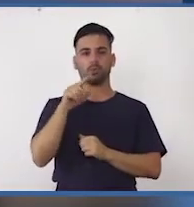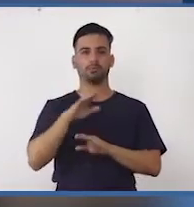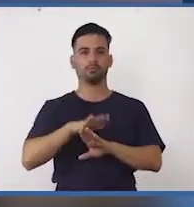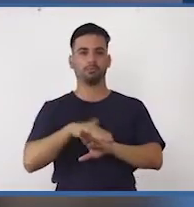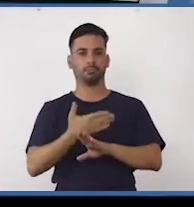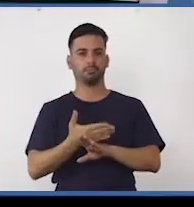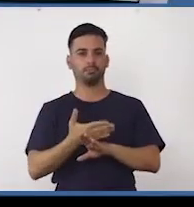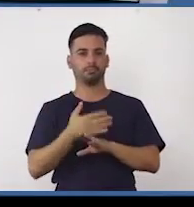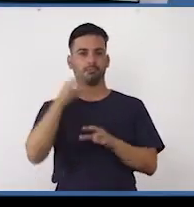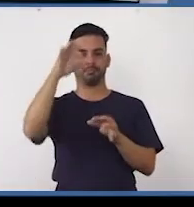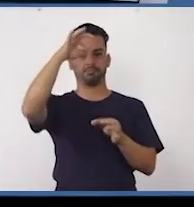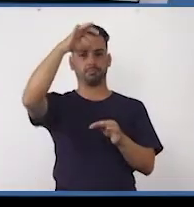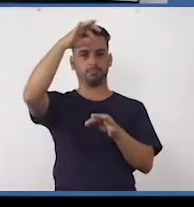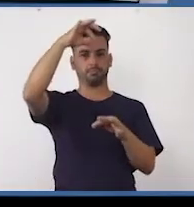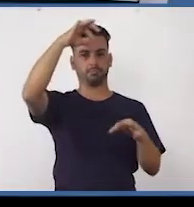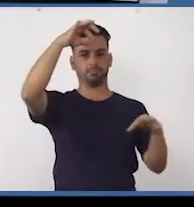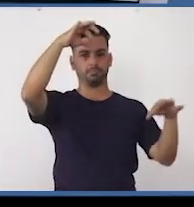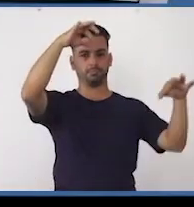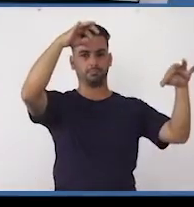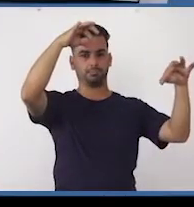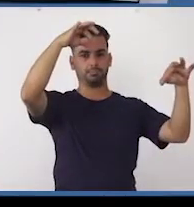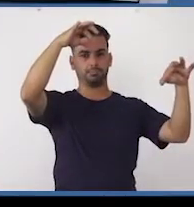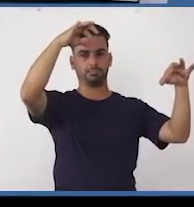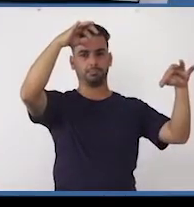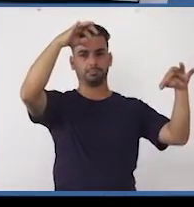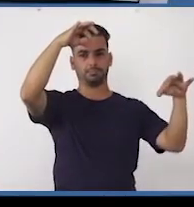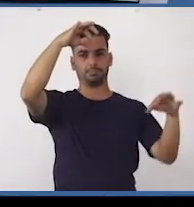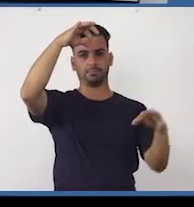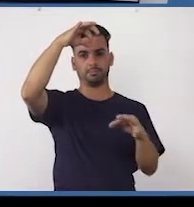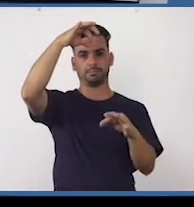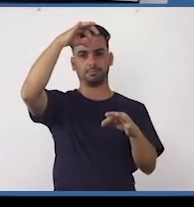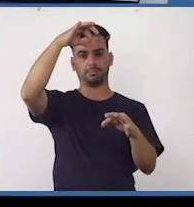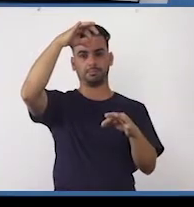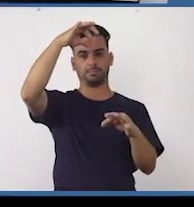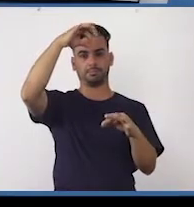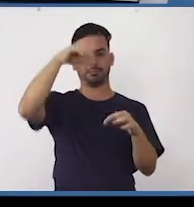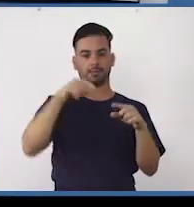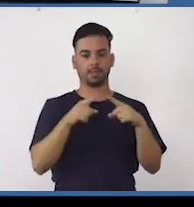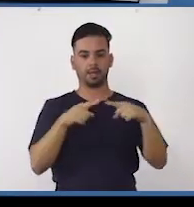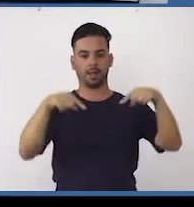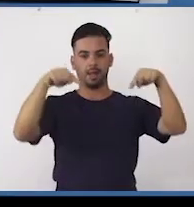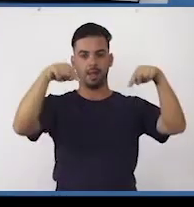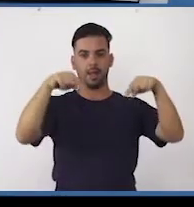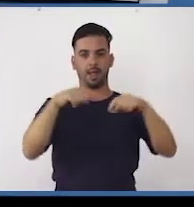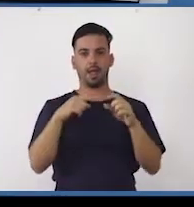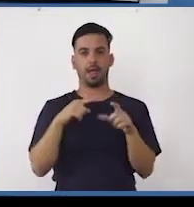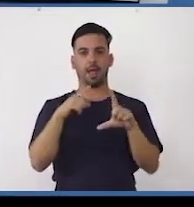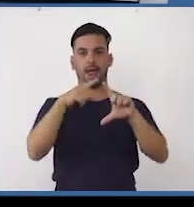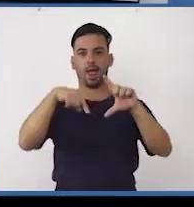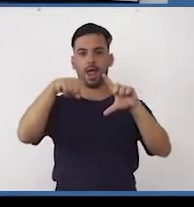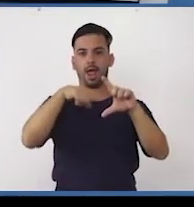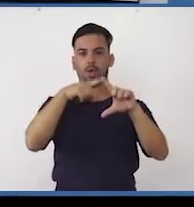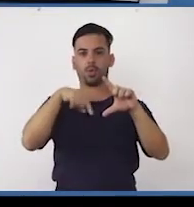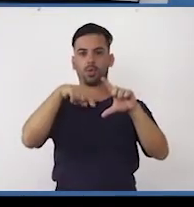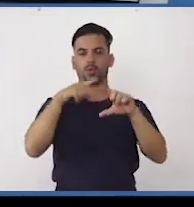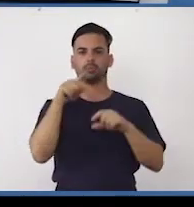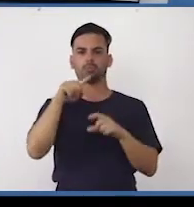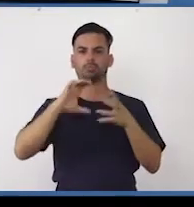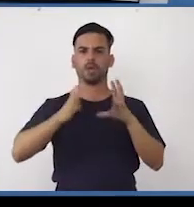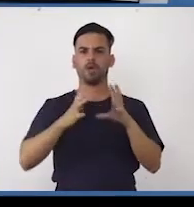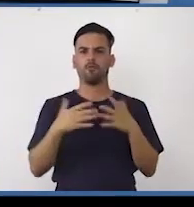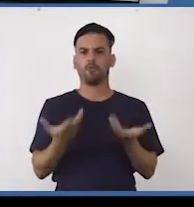vuelvo y repito, lo saqué de su posición de equilibrio, él vino aquí, volvió, el ángulo que forma entre las posiciones,